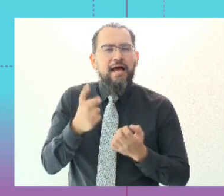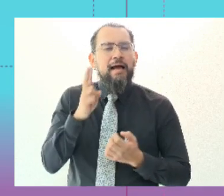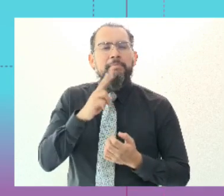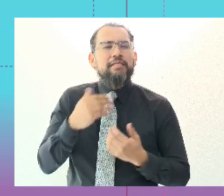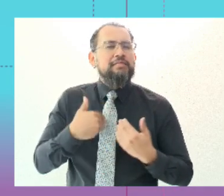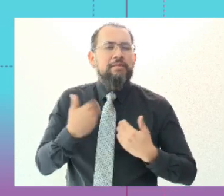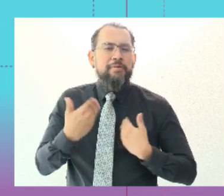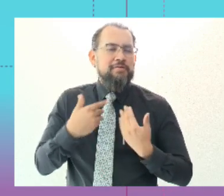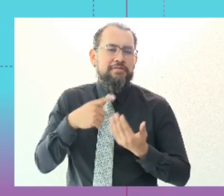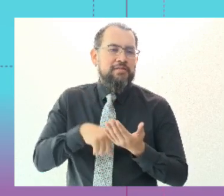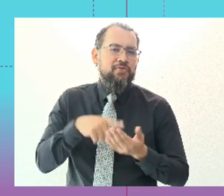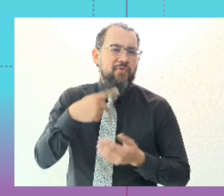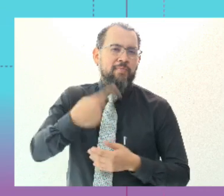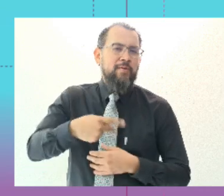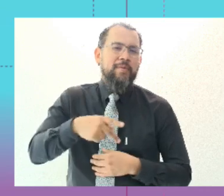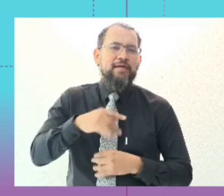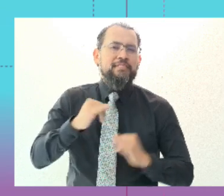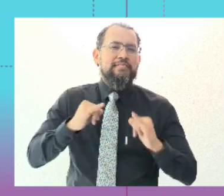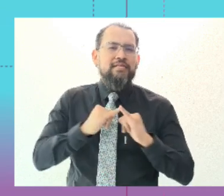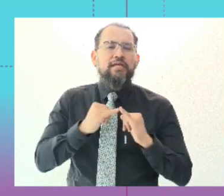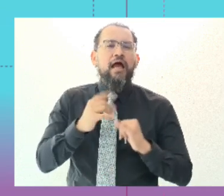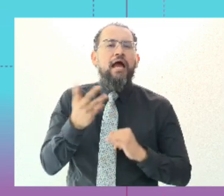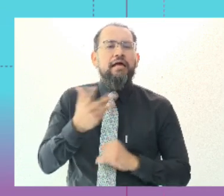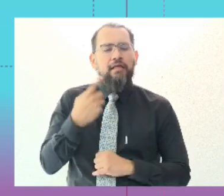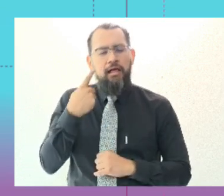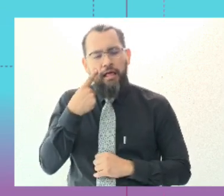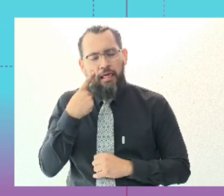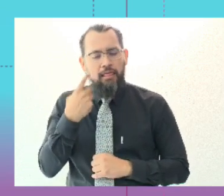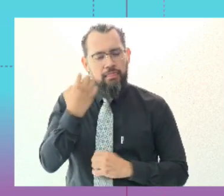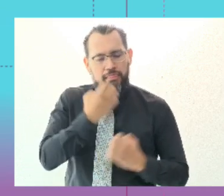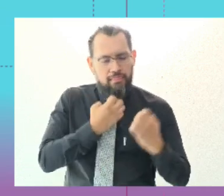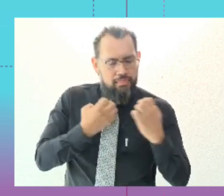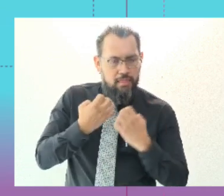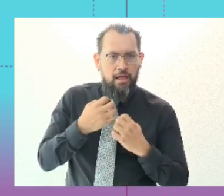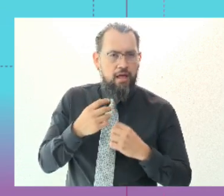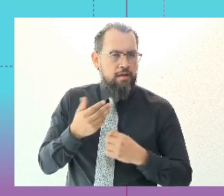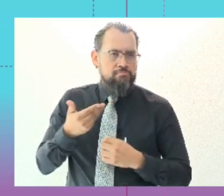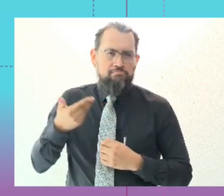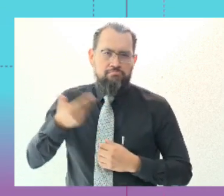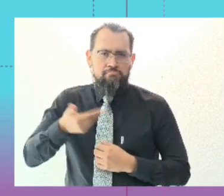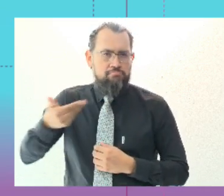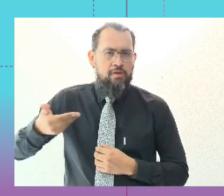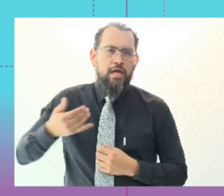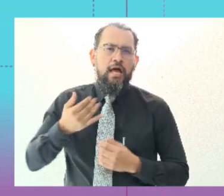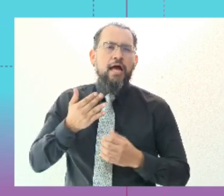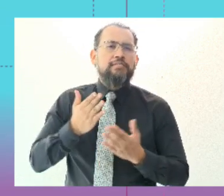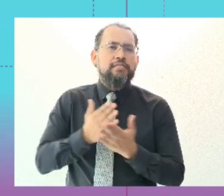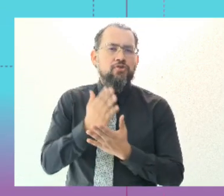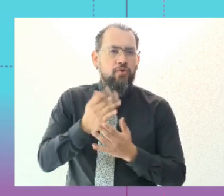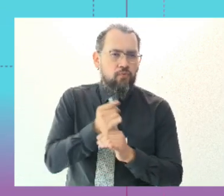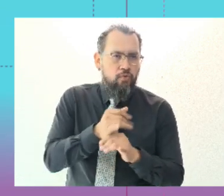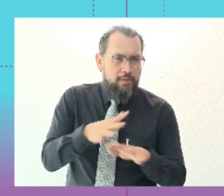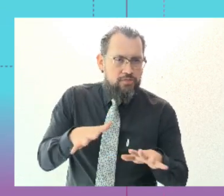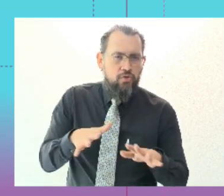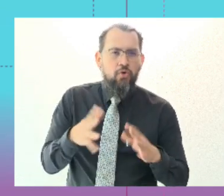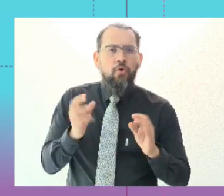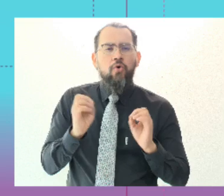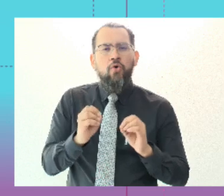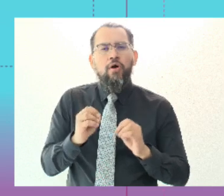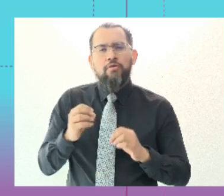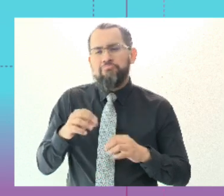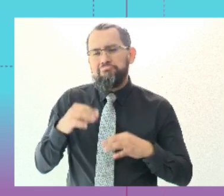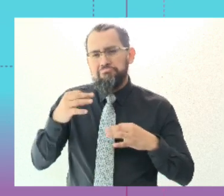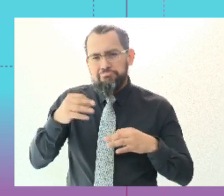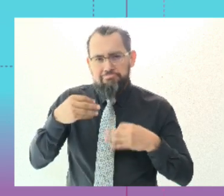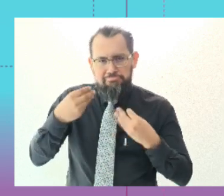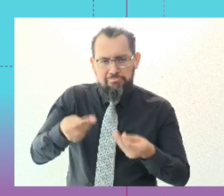verdad, en el instituto, donde hicimos una auditoría social, es decir, a partir de solicitudes de acceso a la información, solicitudes